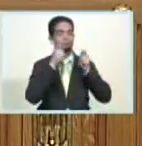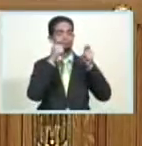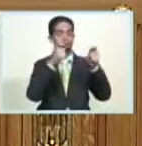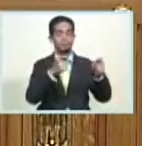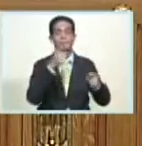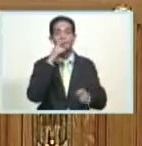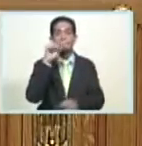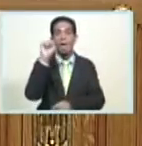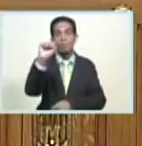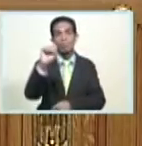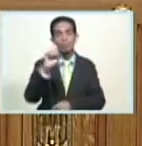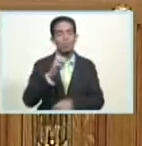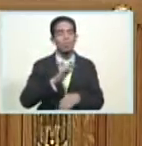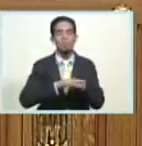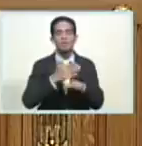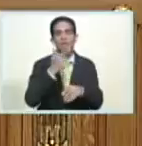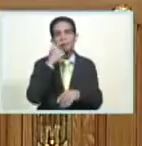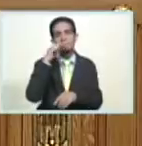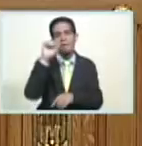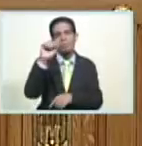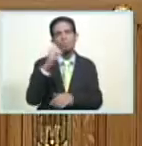Porque no era un trapito.